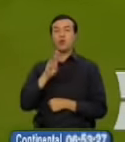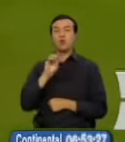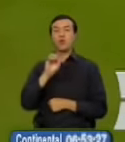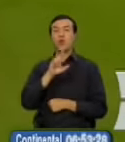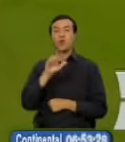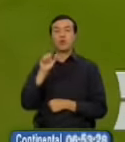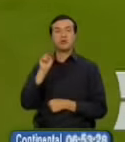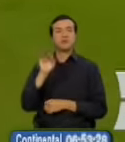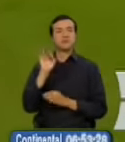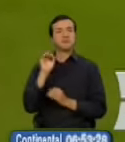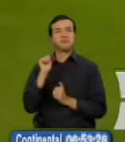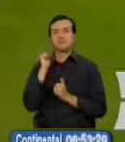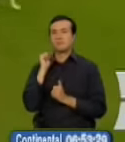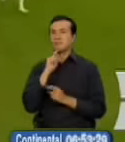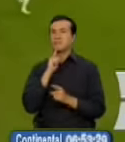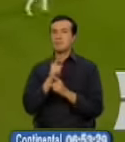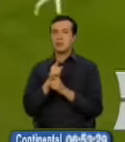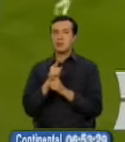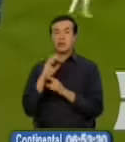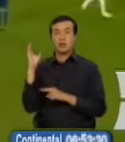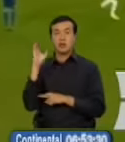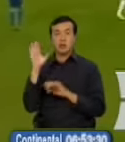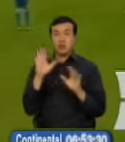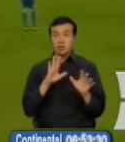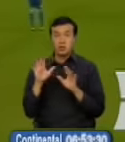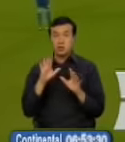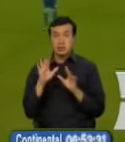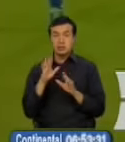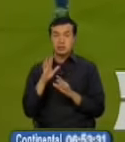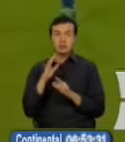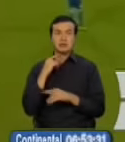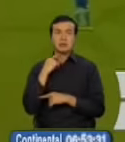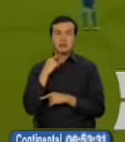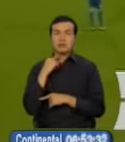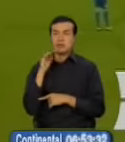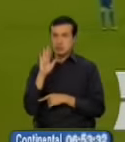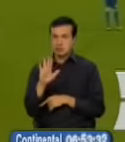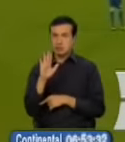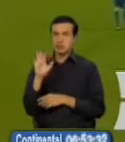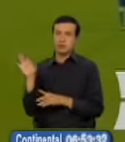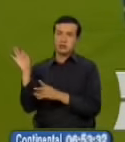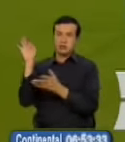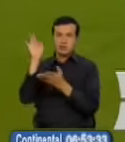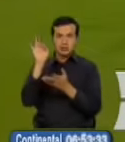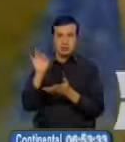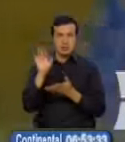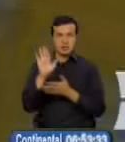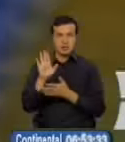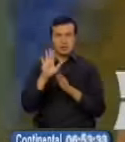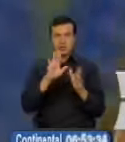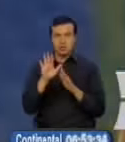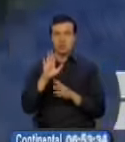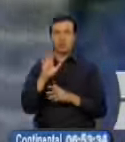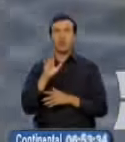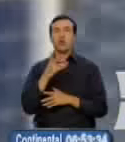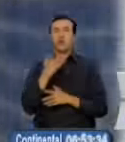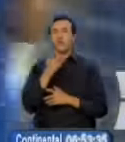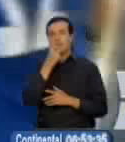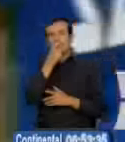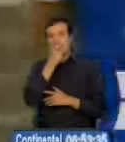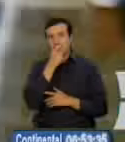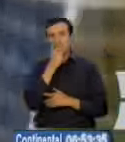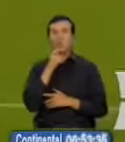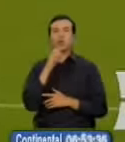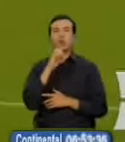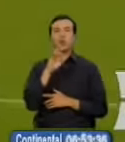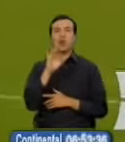buena definición, superándolo al arquero colombiano Farid Mondragón, quien estuvo también como invitado para este partido. Estuvo Ronaldinho, estuvo Cuauhtémoc